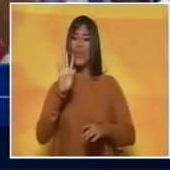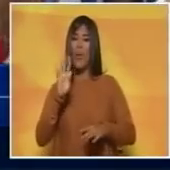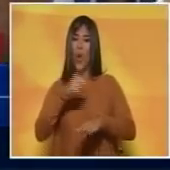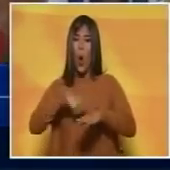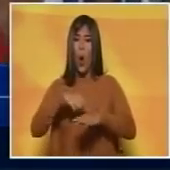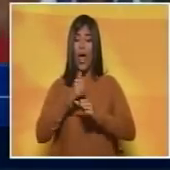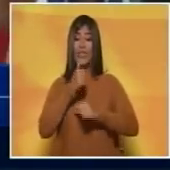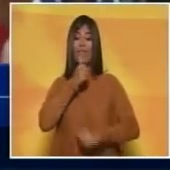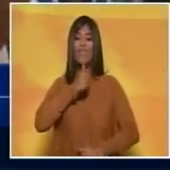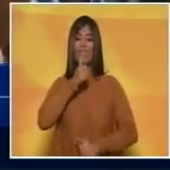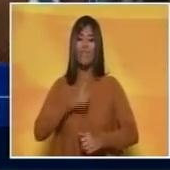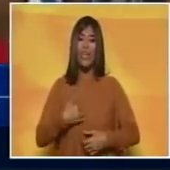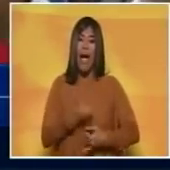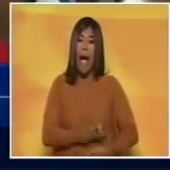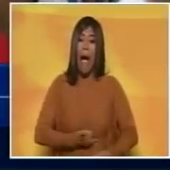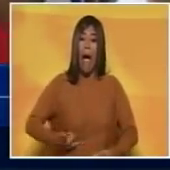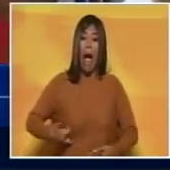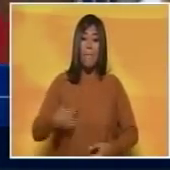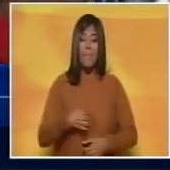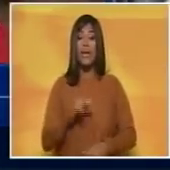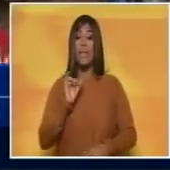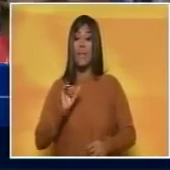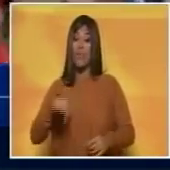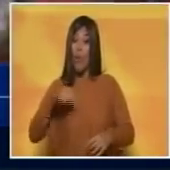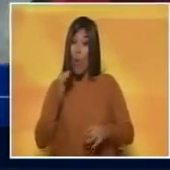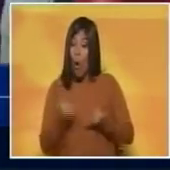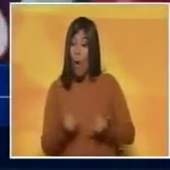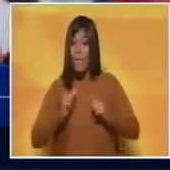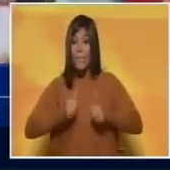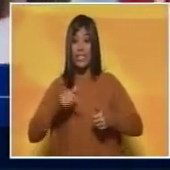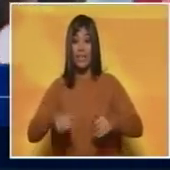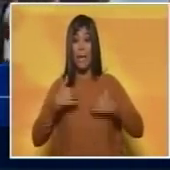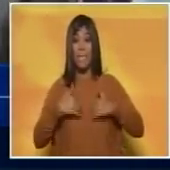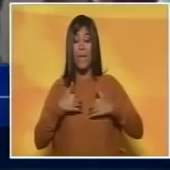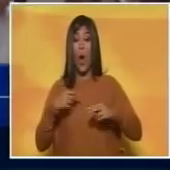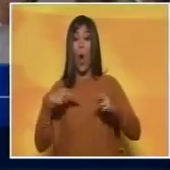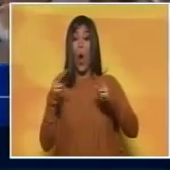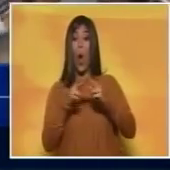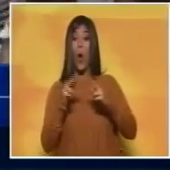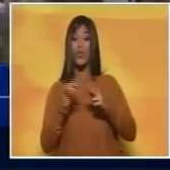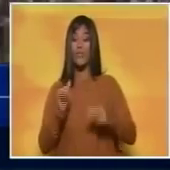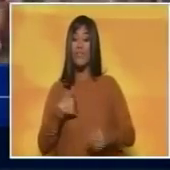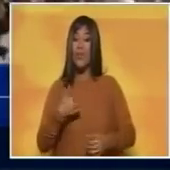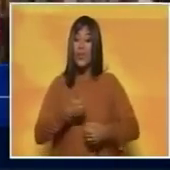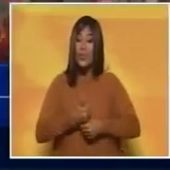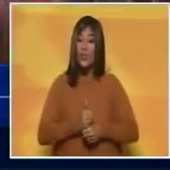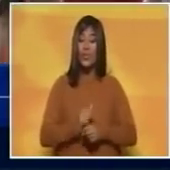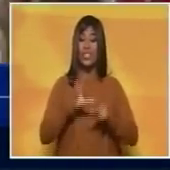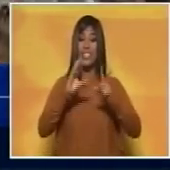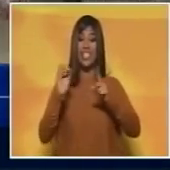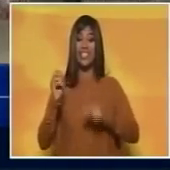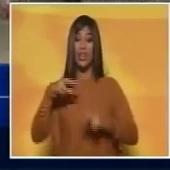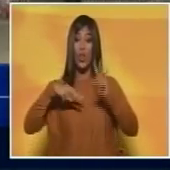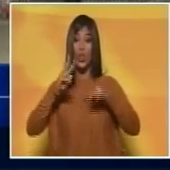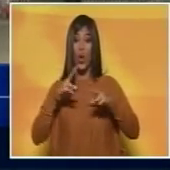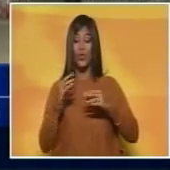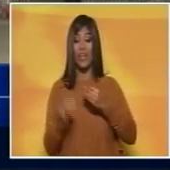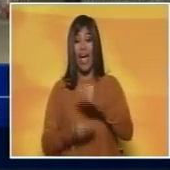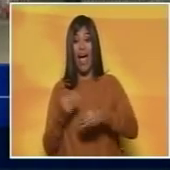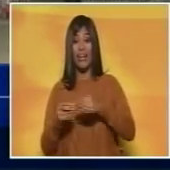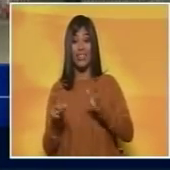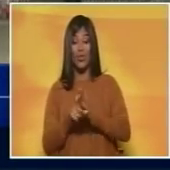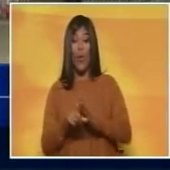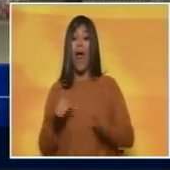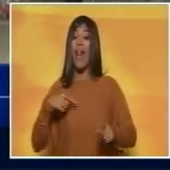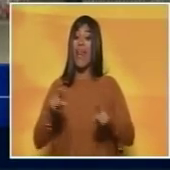horas. La huelga general está prevista para este miércoles y ya ha pasado a conocerse como la huelga 612, en referencia